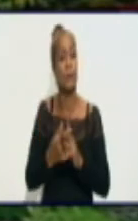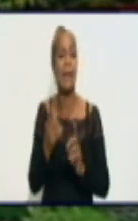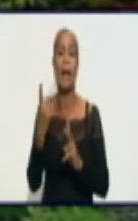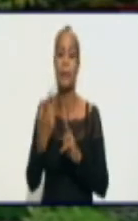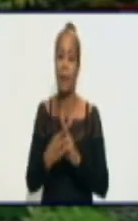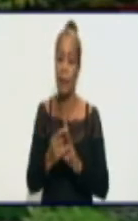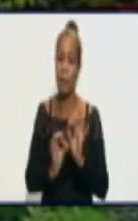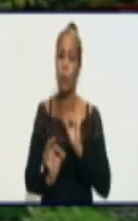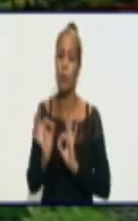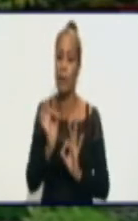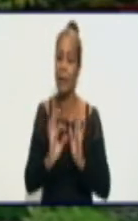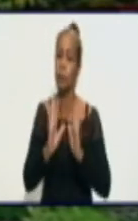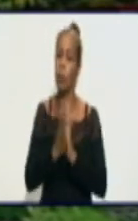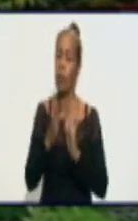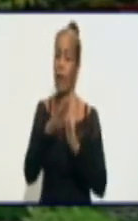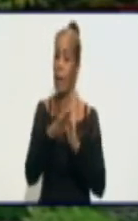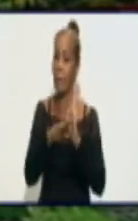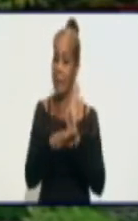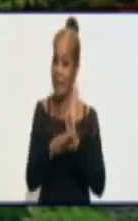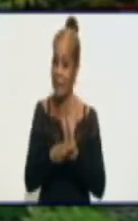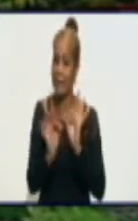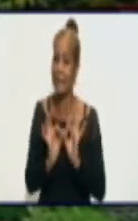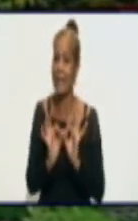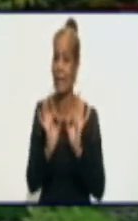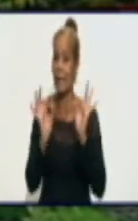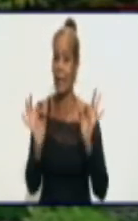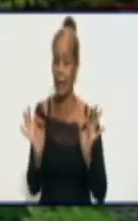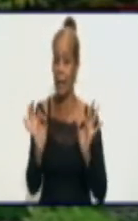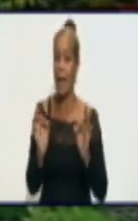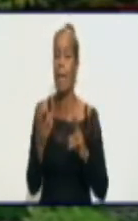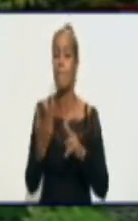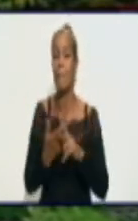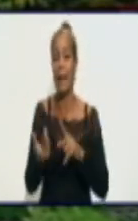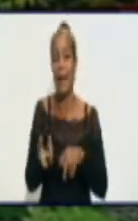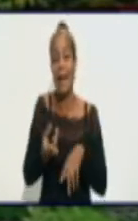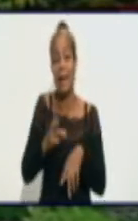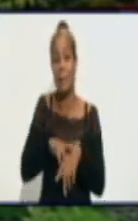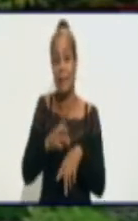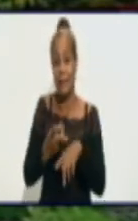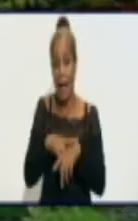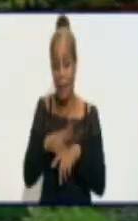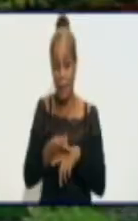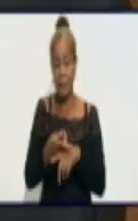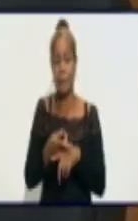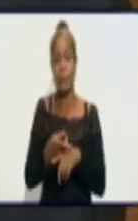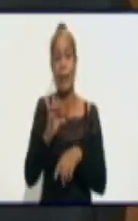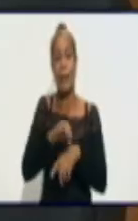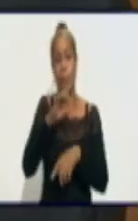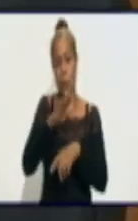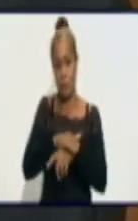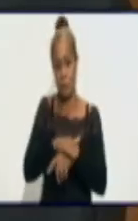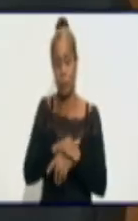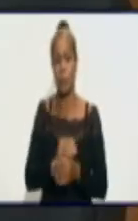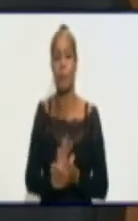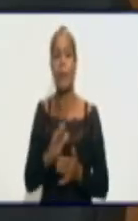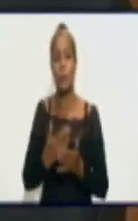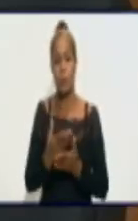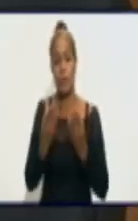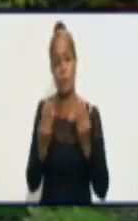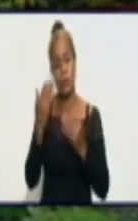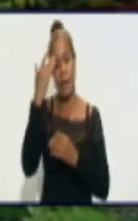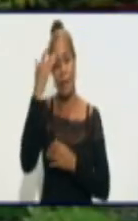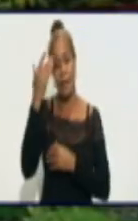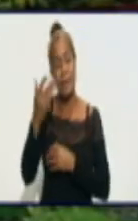hogares como en los centros de trabajo para evitar la proliferación del mosquito Aedes aegypti. Muchísimas gracias. Las puertas de nuestro panel